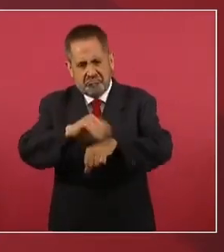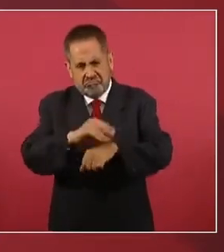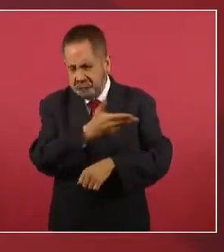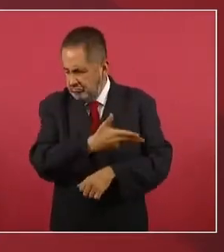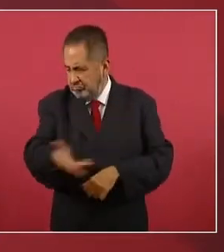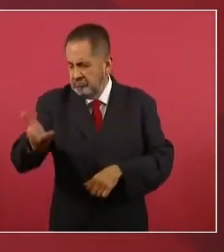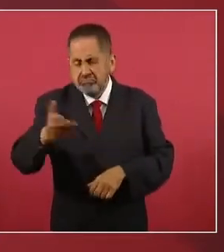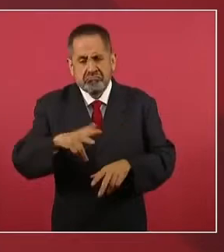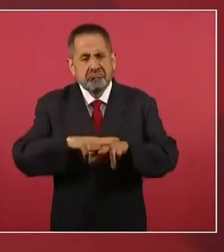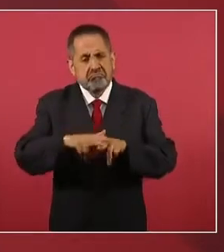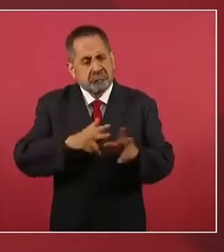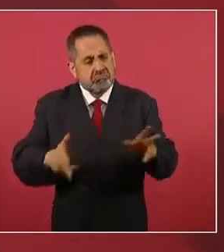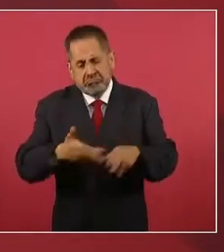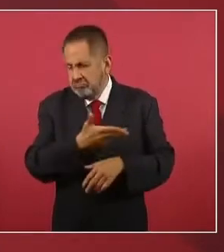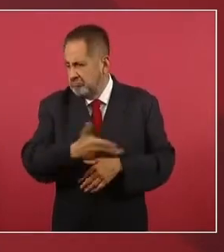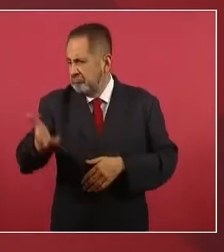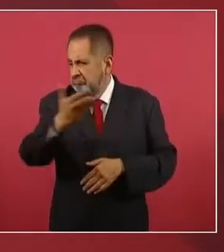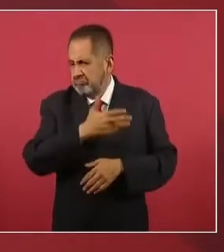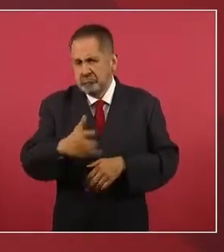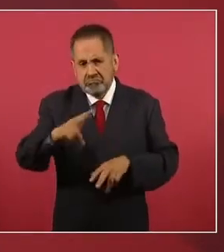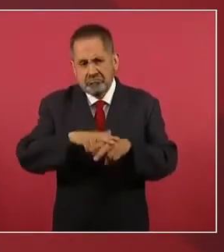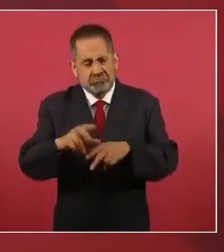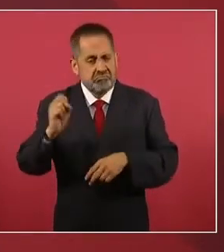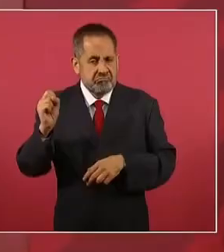tren por sus terrenos.